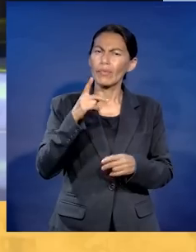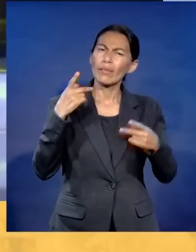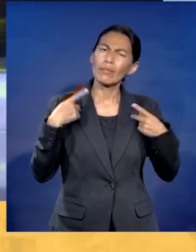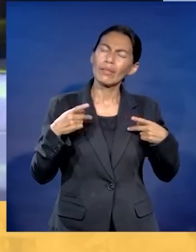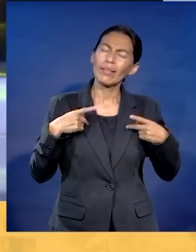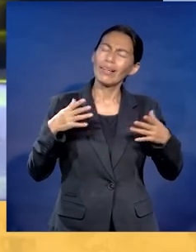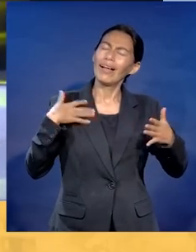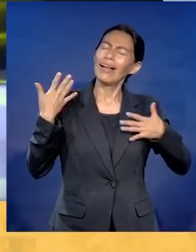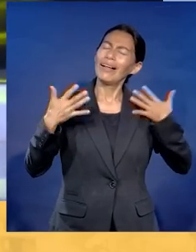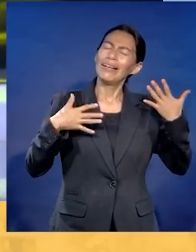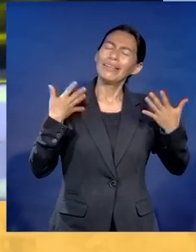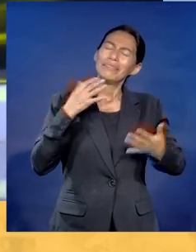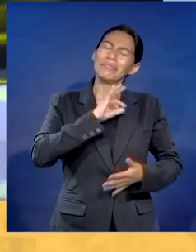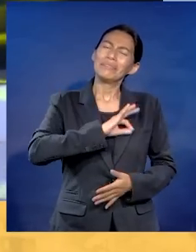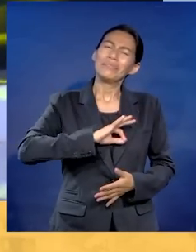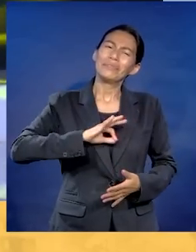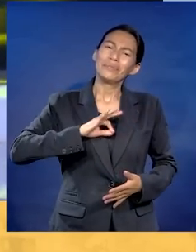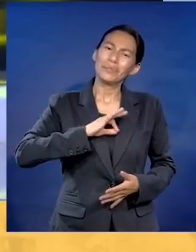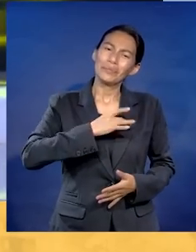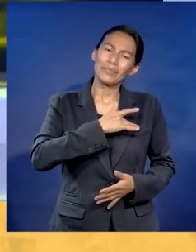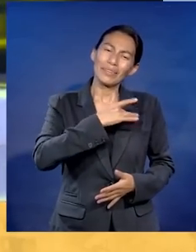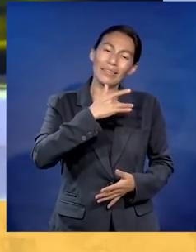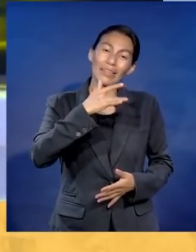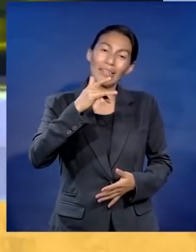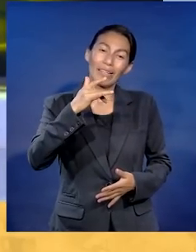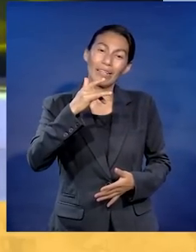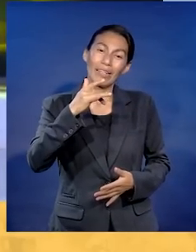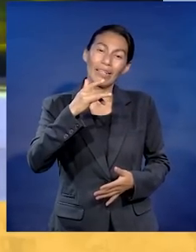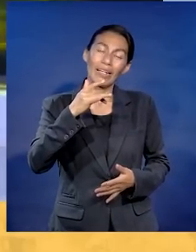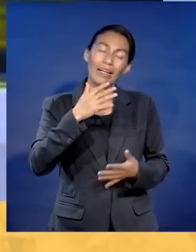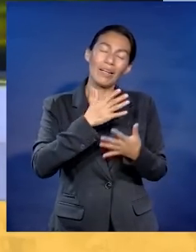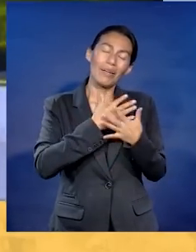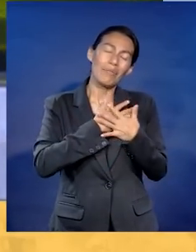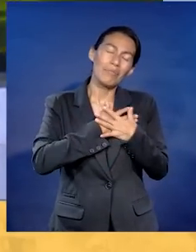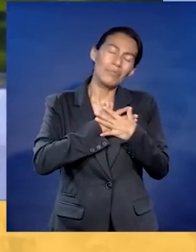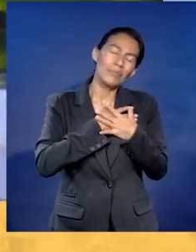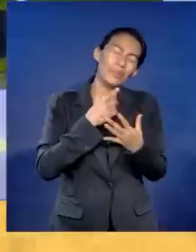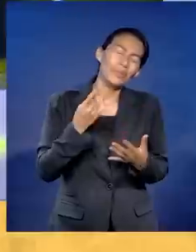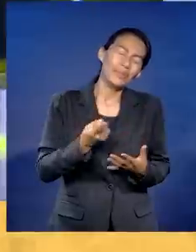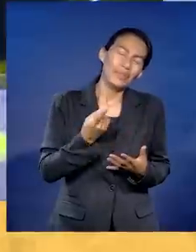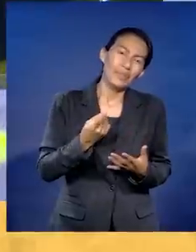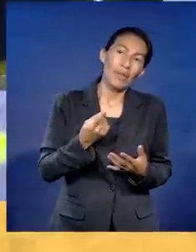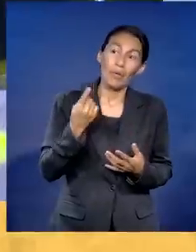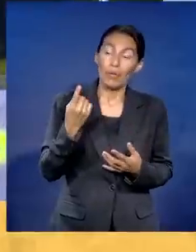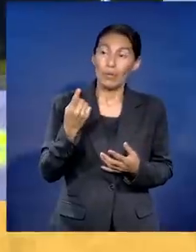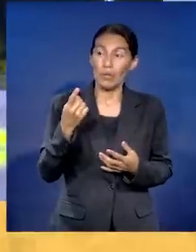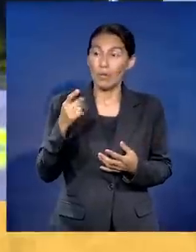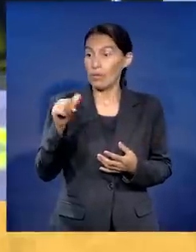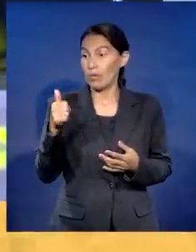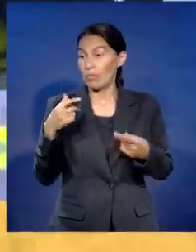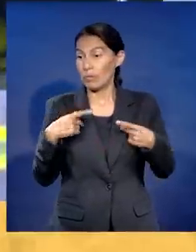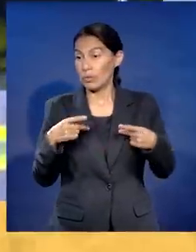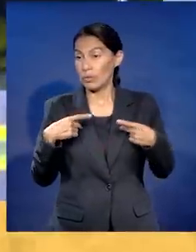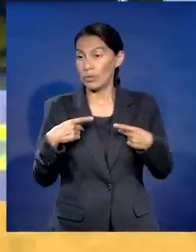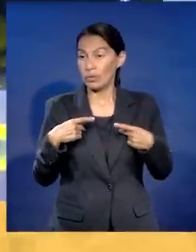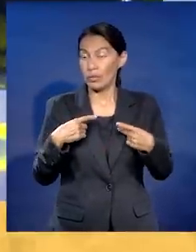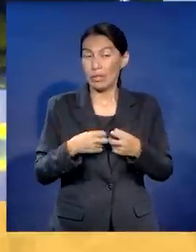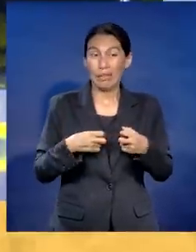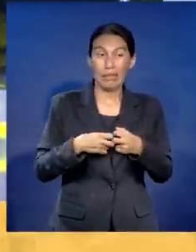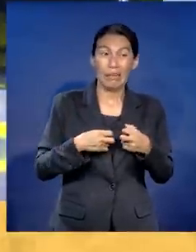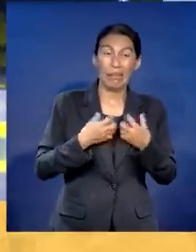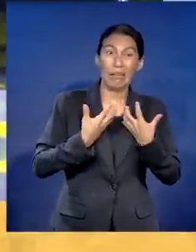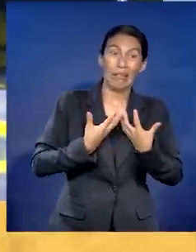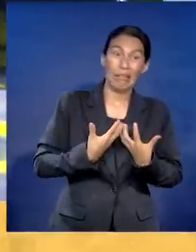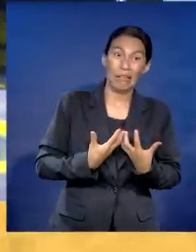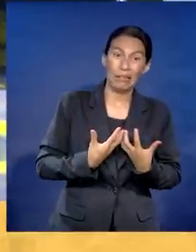una persona que está feliz, enamorada, prometiendo amor eterno, a una persona que está estresada, dolida,